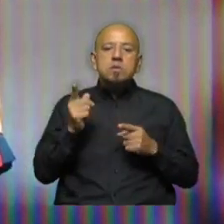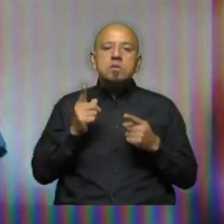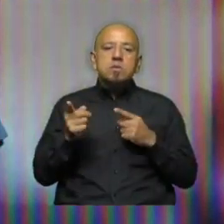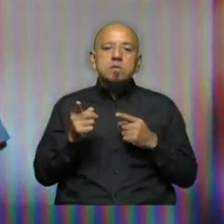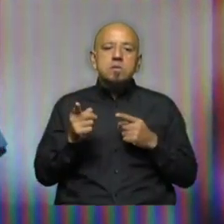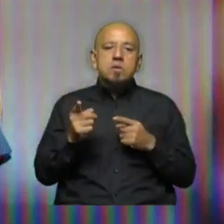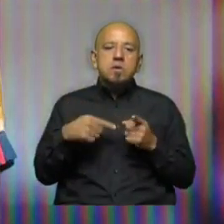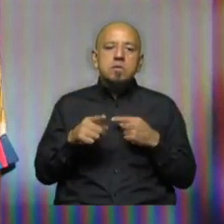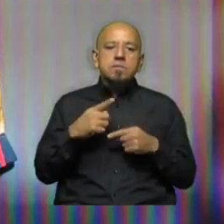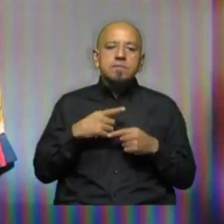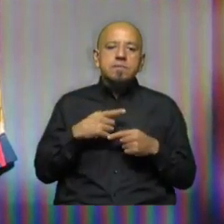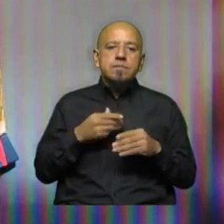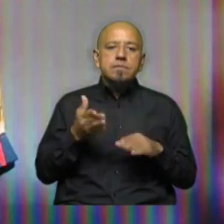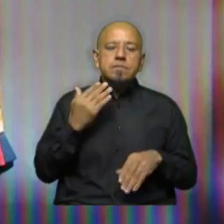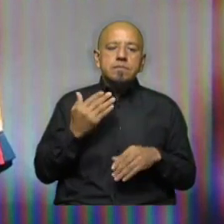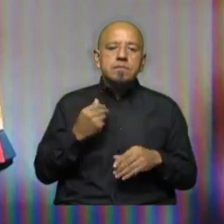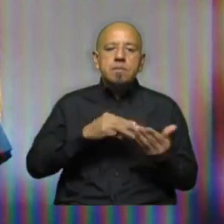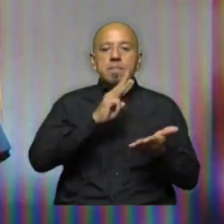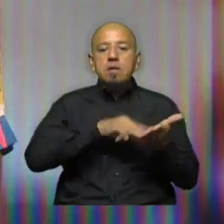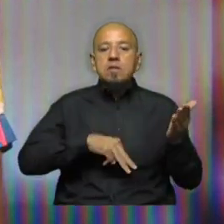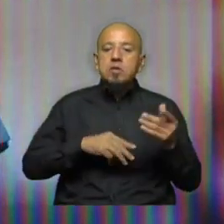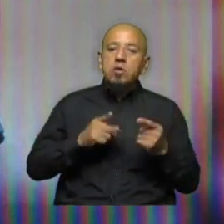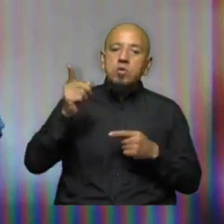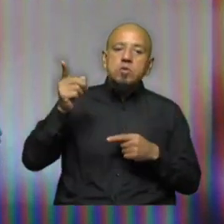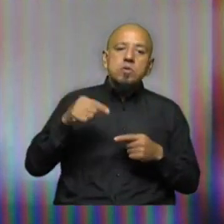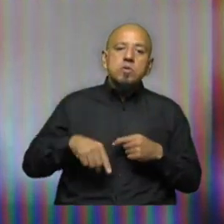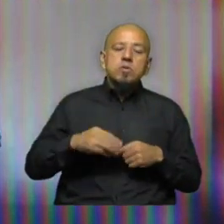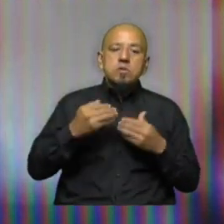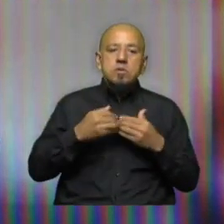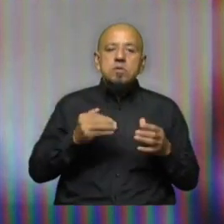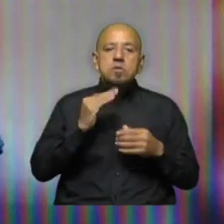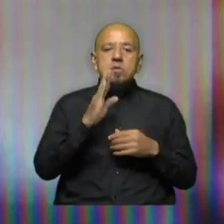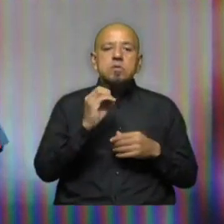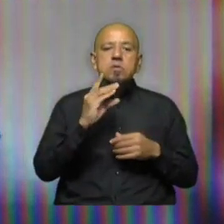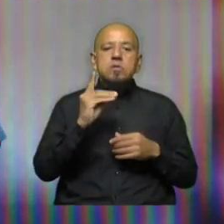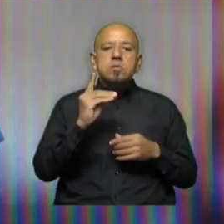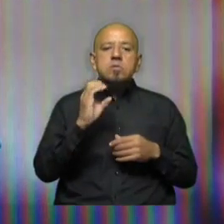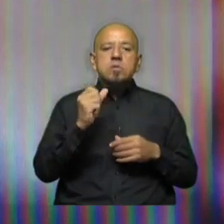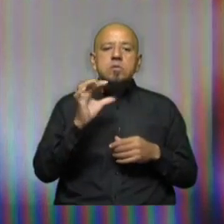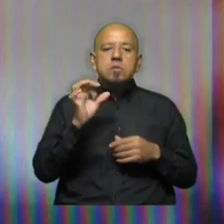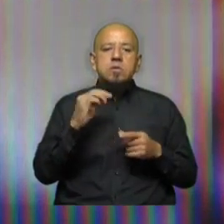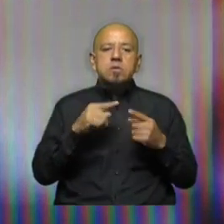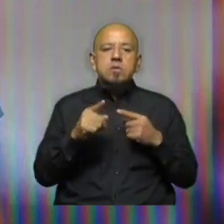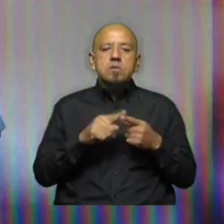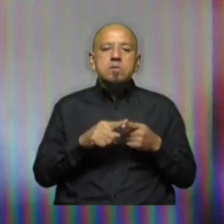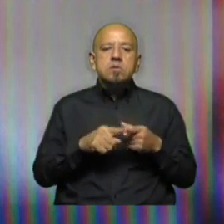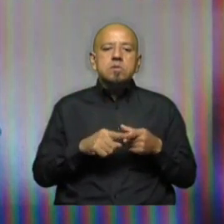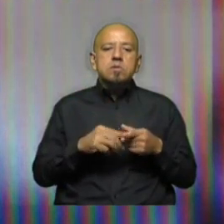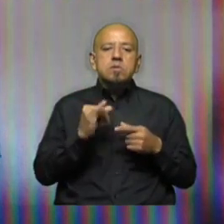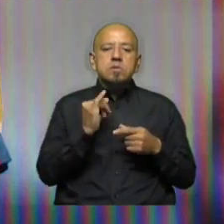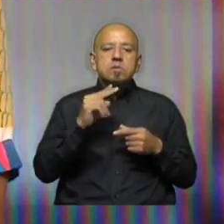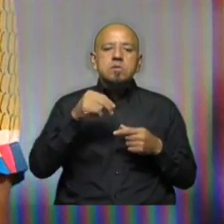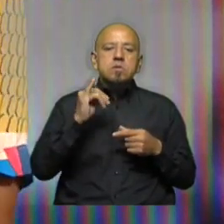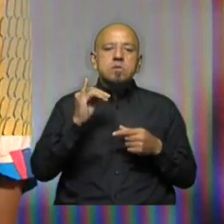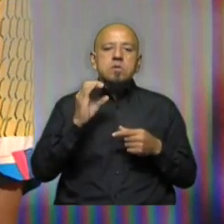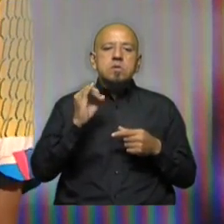el máximo ídolo del Barcelona de esa época. El podcast empieza así, recomiendo que lo escuchen porque está lindo el inicio, lo puedo decir porque no lo